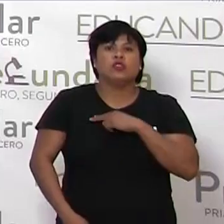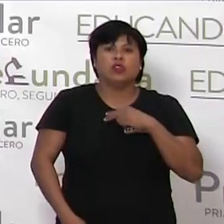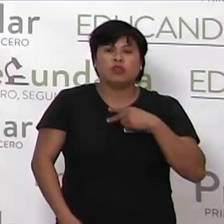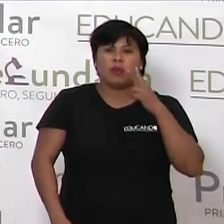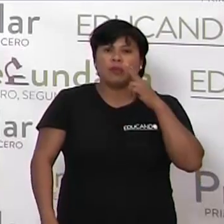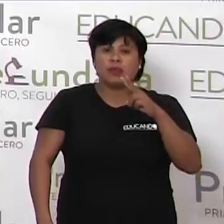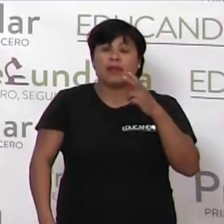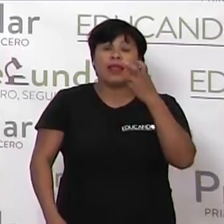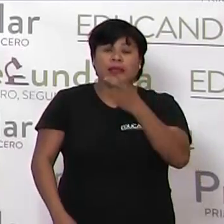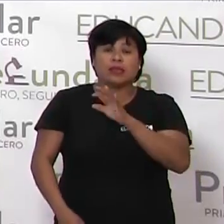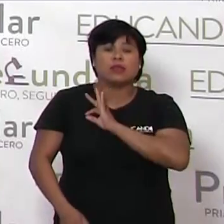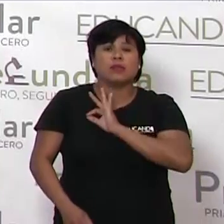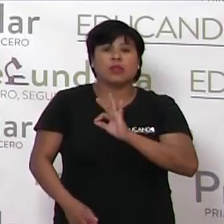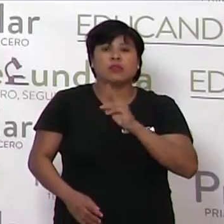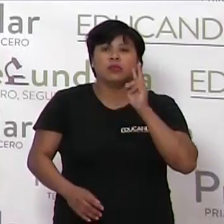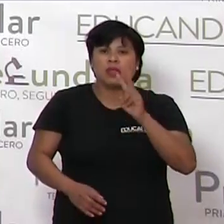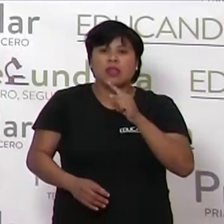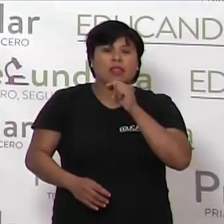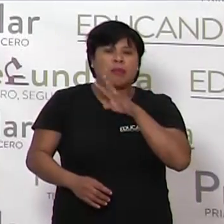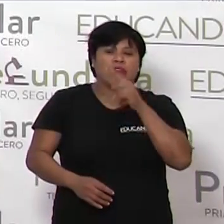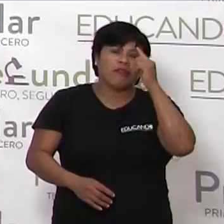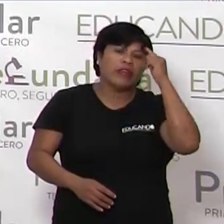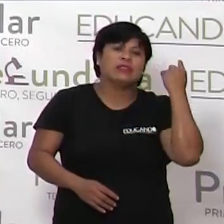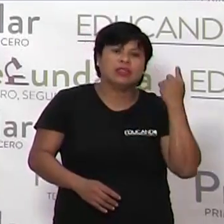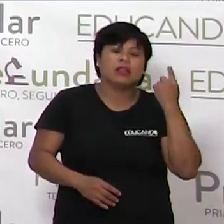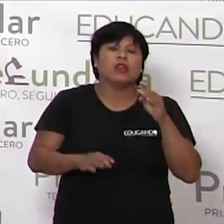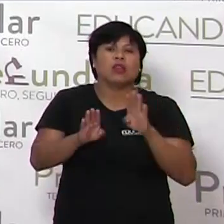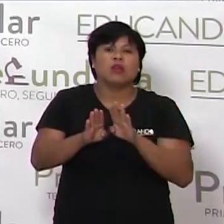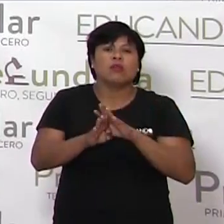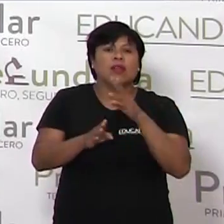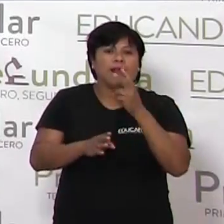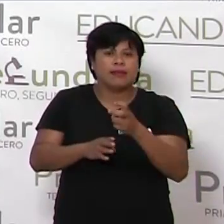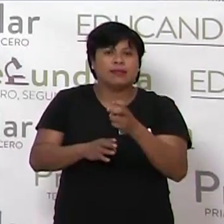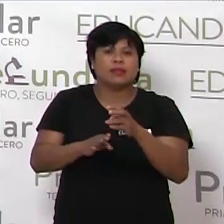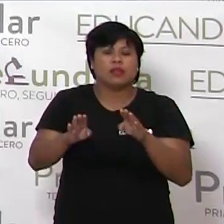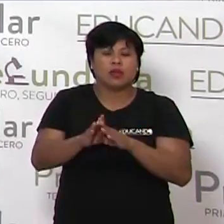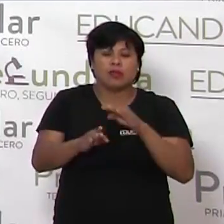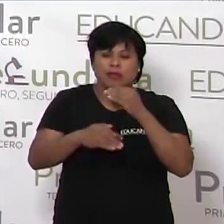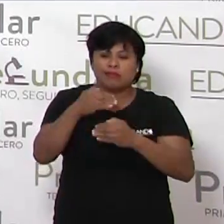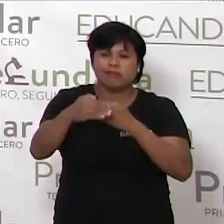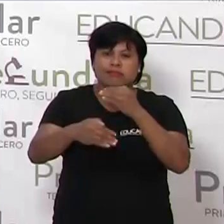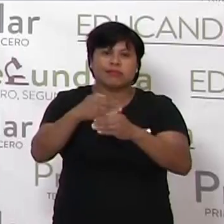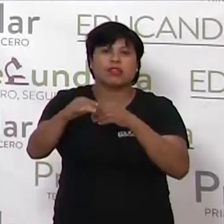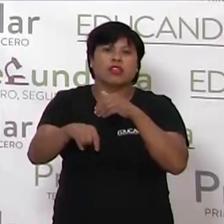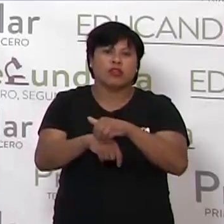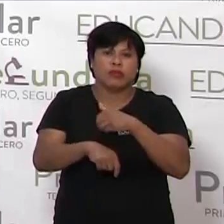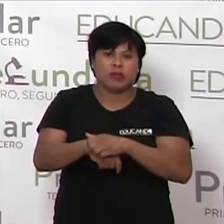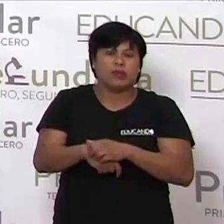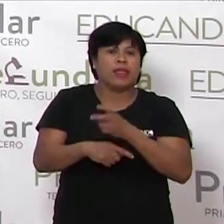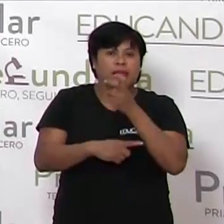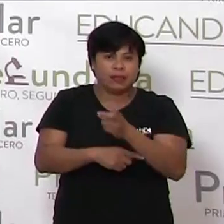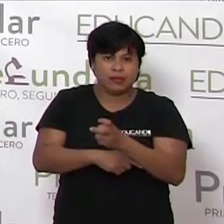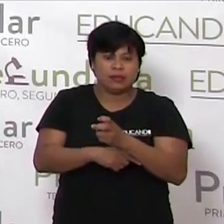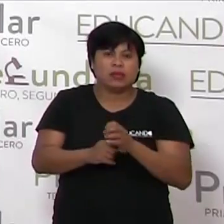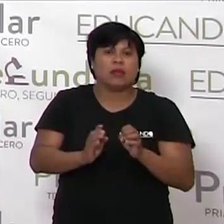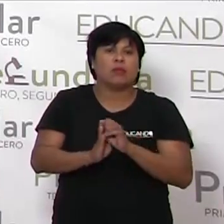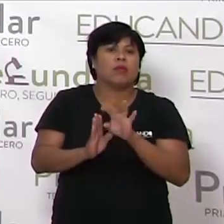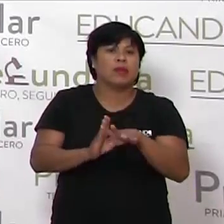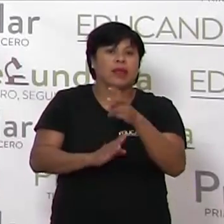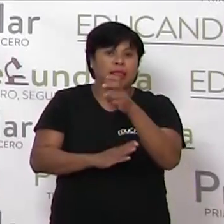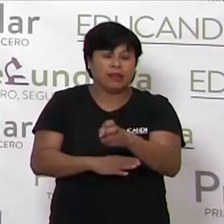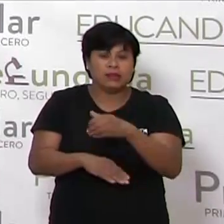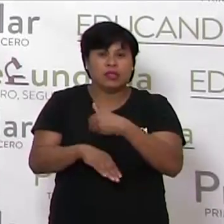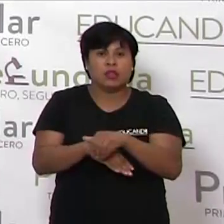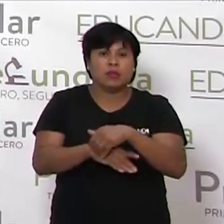Vamos a este. De aquí también podemos identificar fácilmente también ese factor constante de proporcionalidad. Es decir,